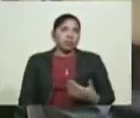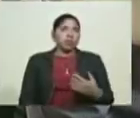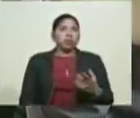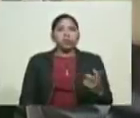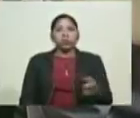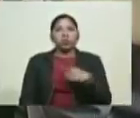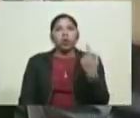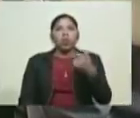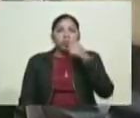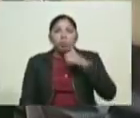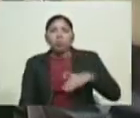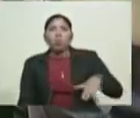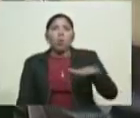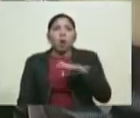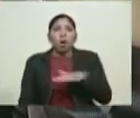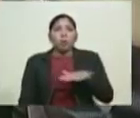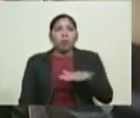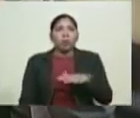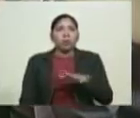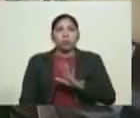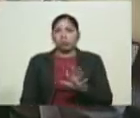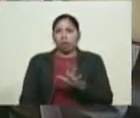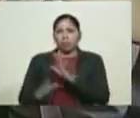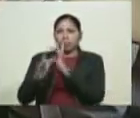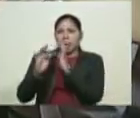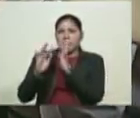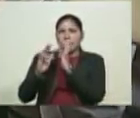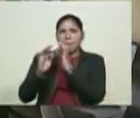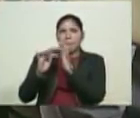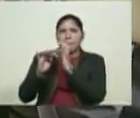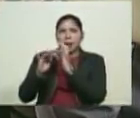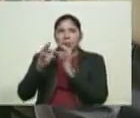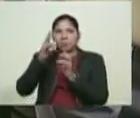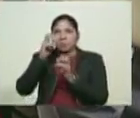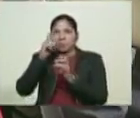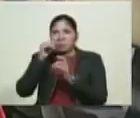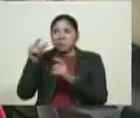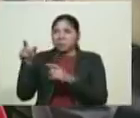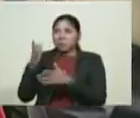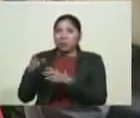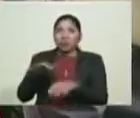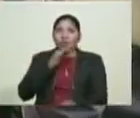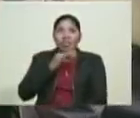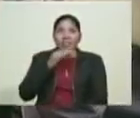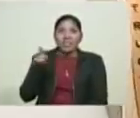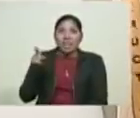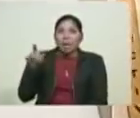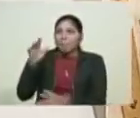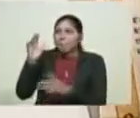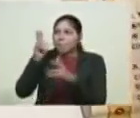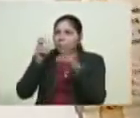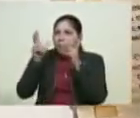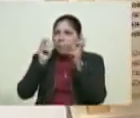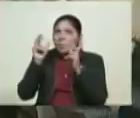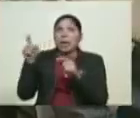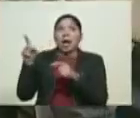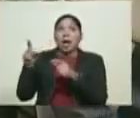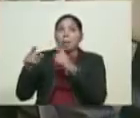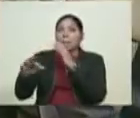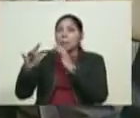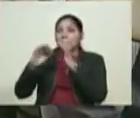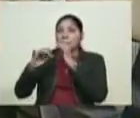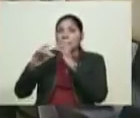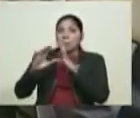el pueblo para que ya con el toque de Diana, lo estuvimos escuchando y todavía escuchamos la Diana que suena por todos los rincones, bueno,